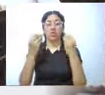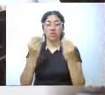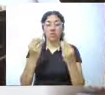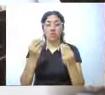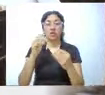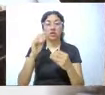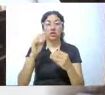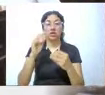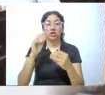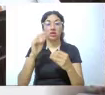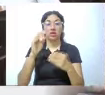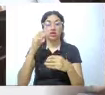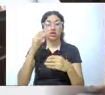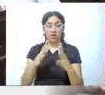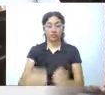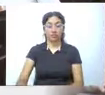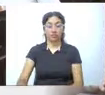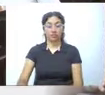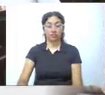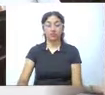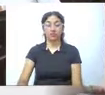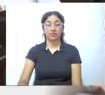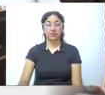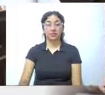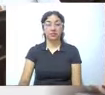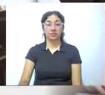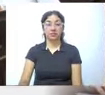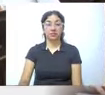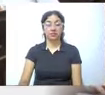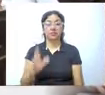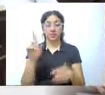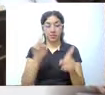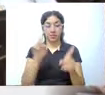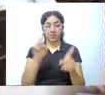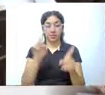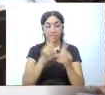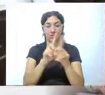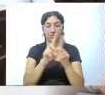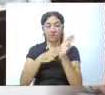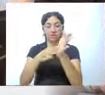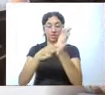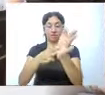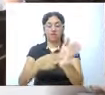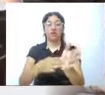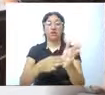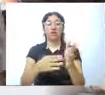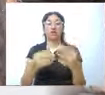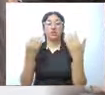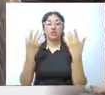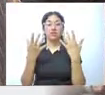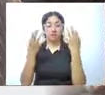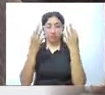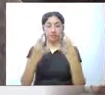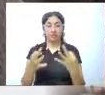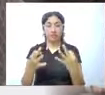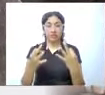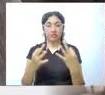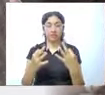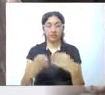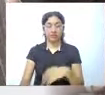había este se habían elaborado y el Metropolitano que es prácticamente una